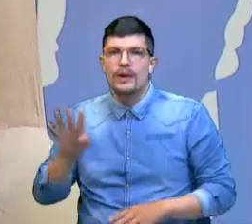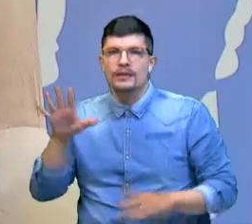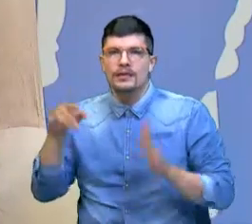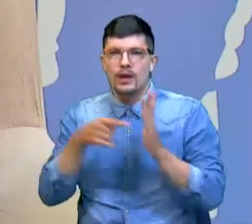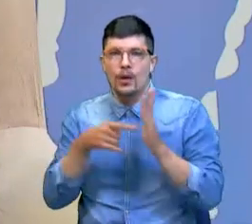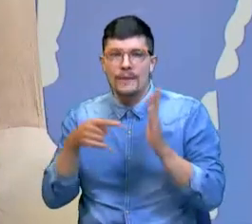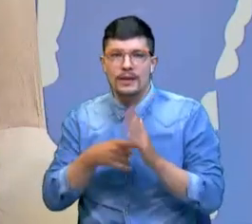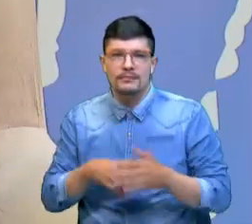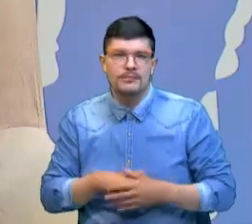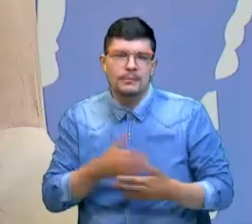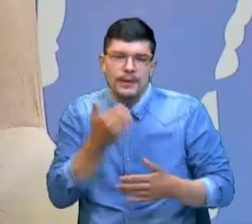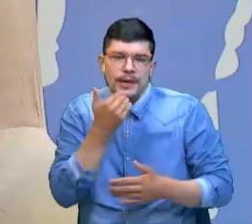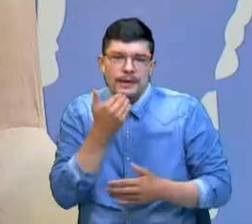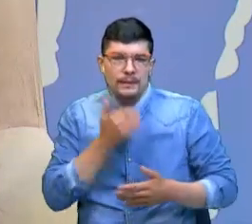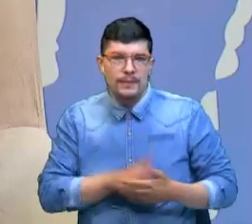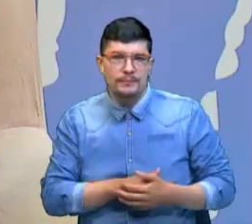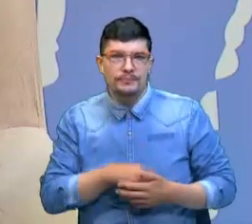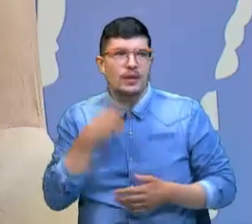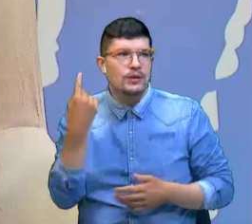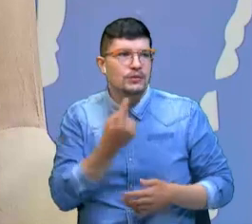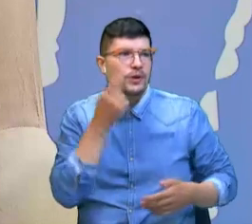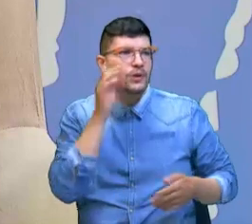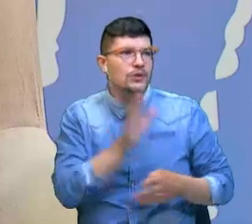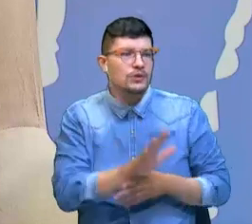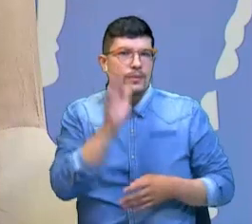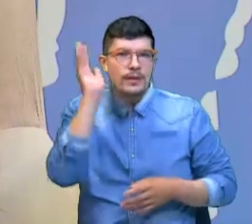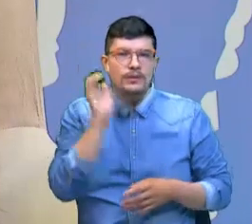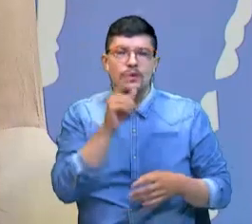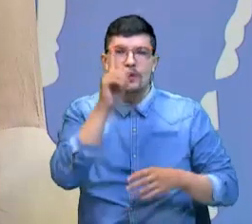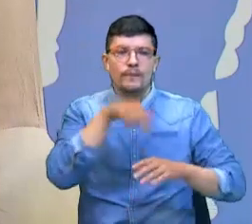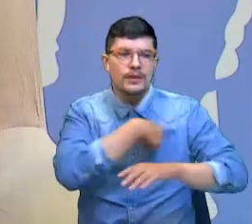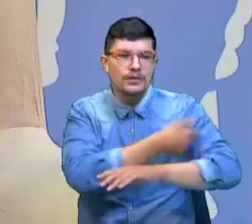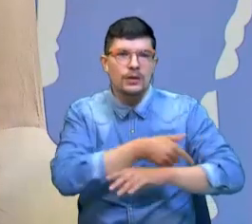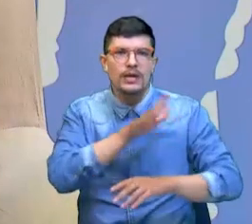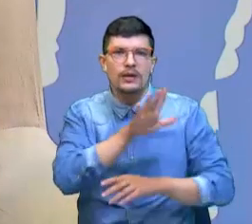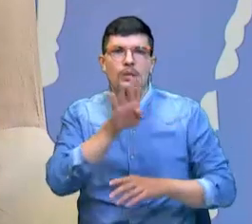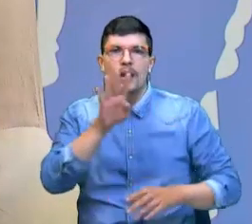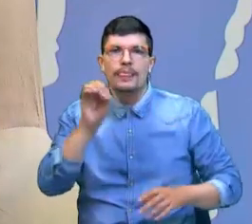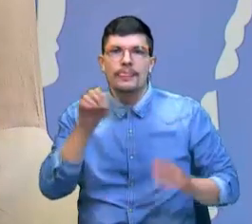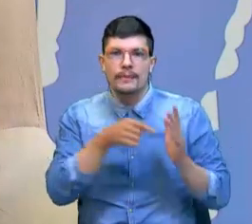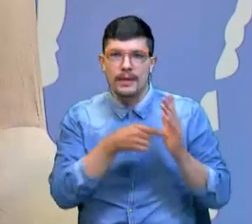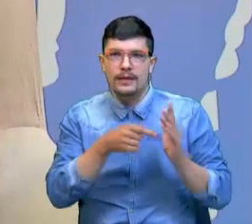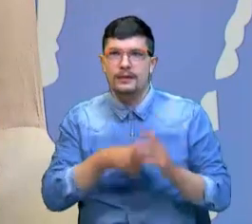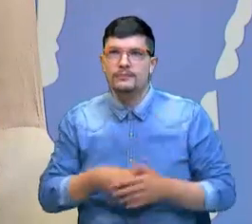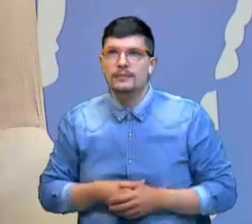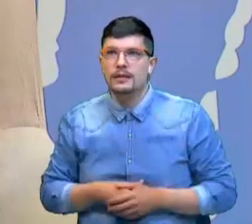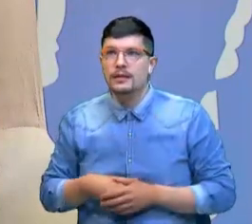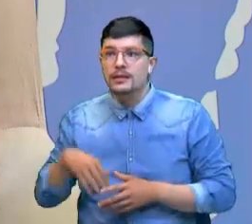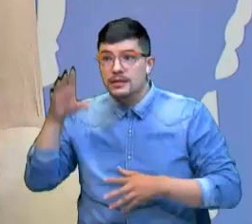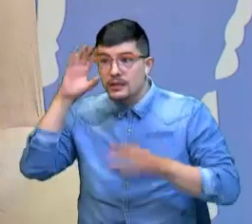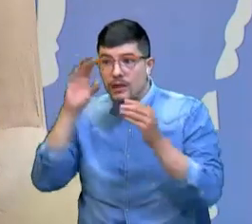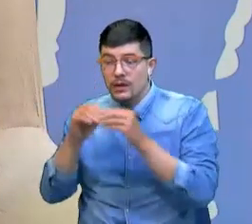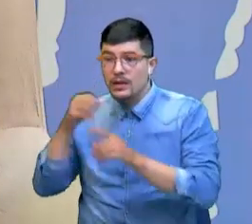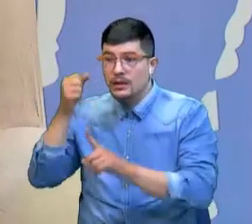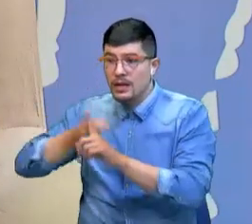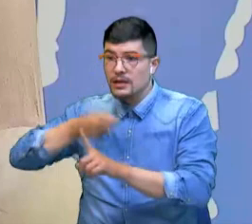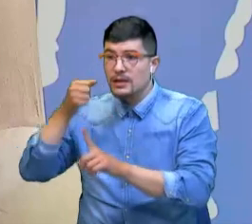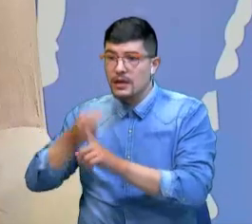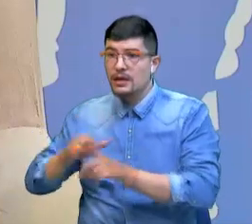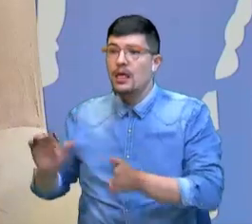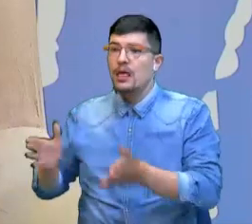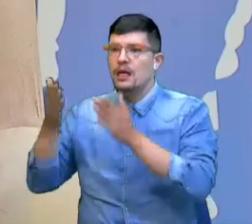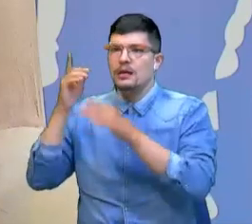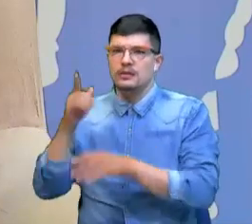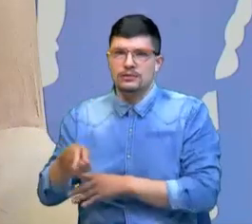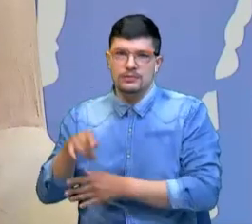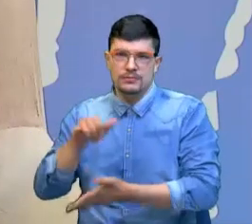1,545,000. Por decir algo, les quedó la pensión en 1,540,000. Se pusieron a intentar reliquidaciones y